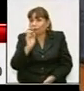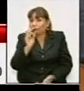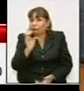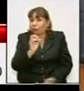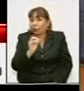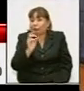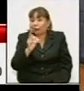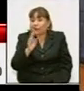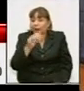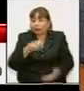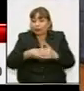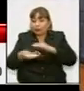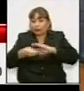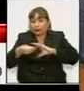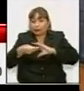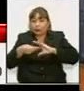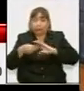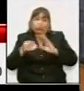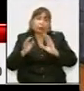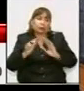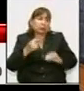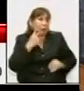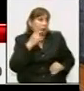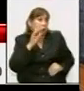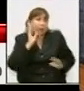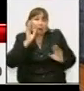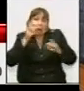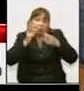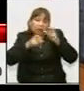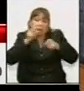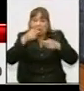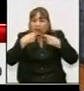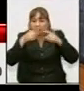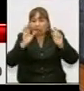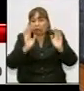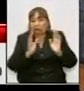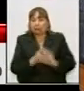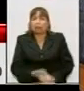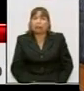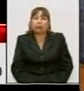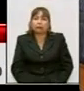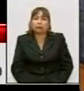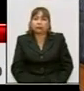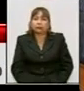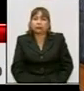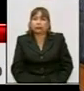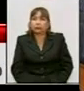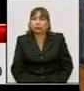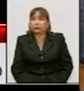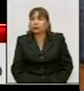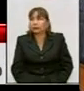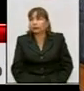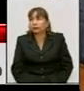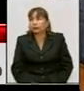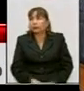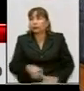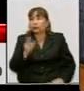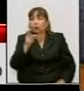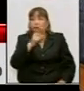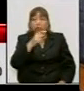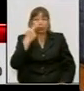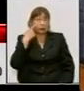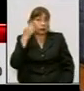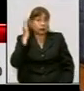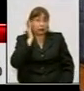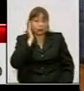por pago de coimas? Eso es público, todo lo conocemos, es público. Voy a pedirle rápidamente si usted conoce a las